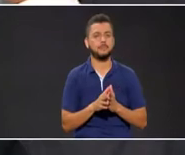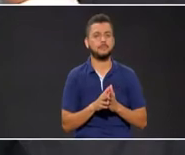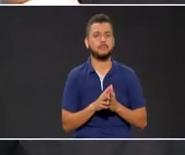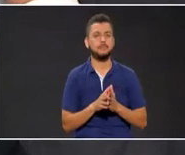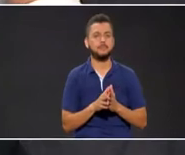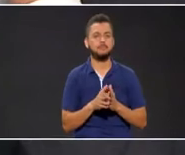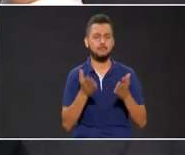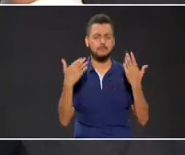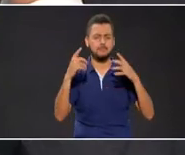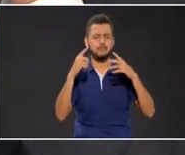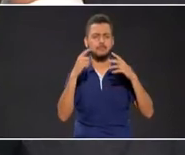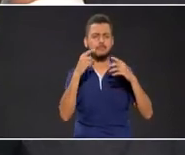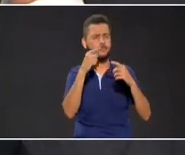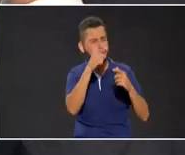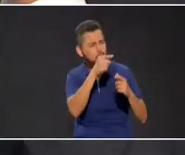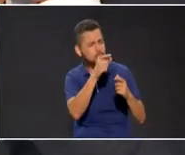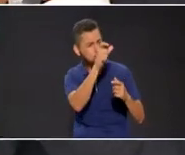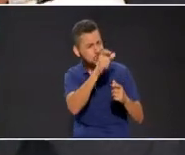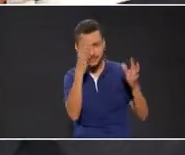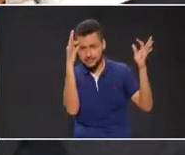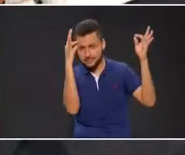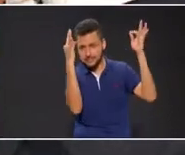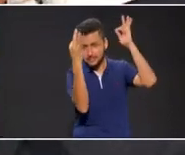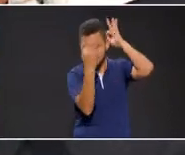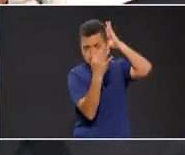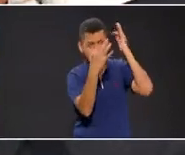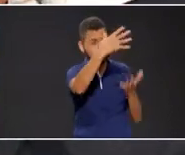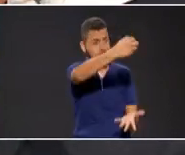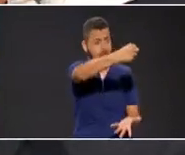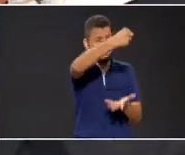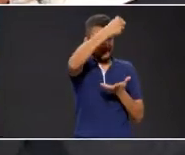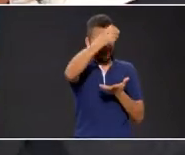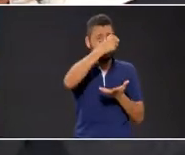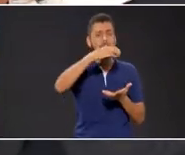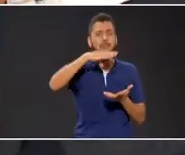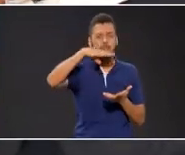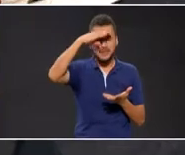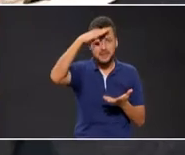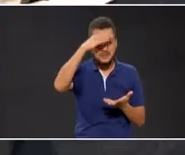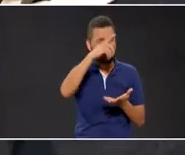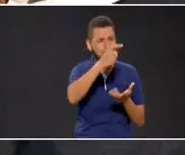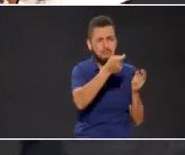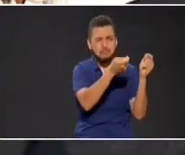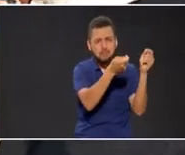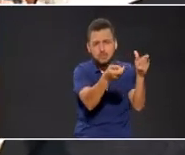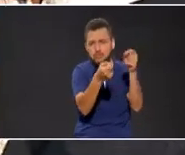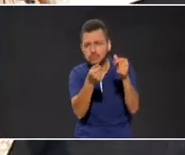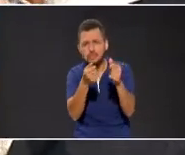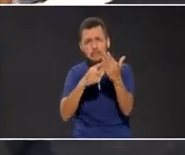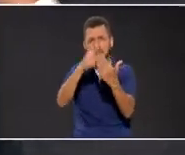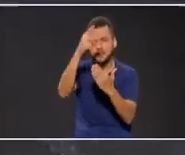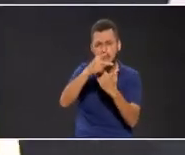manera macro como distribuiría a usted el presupuesto municipal para el cuatrienio